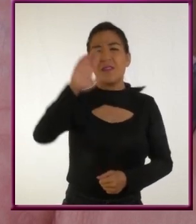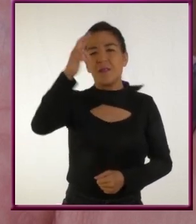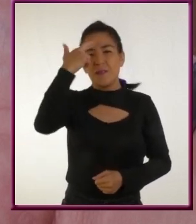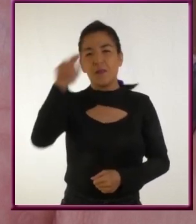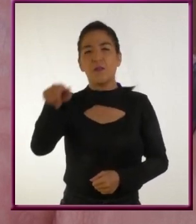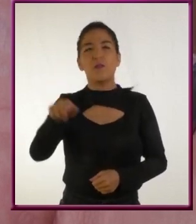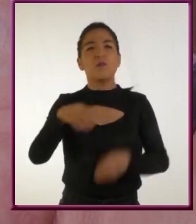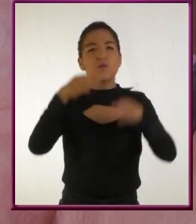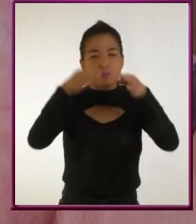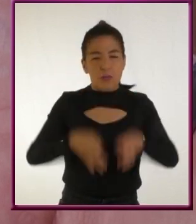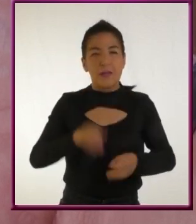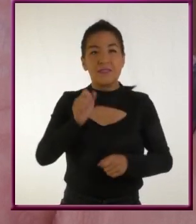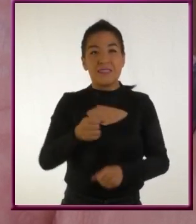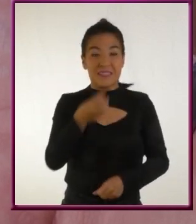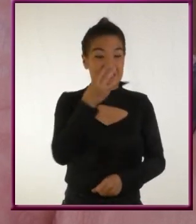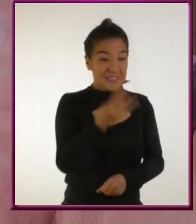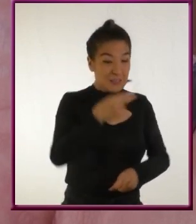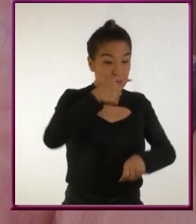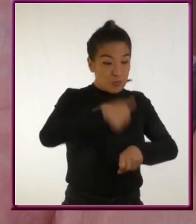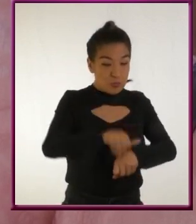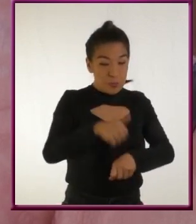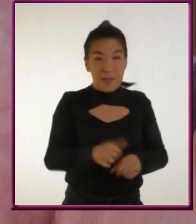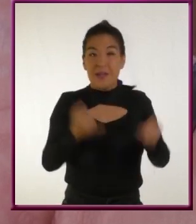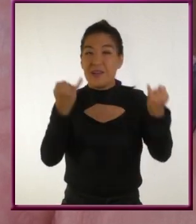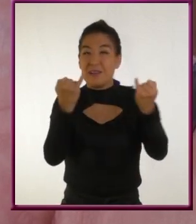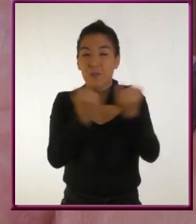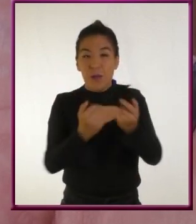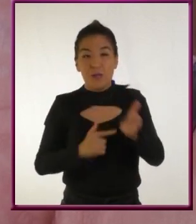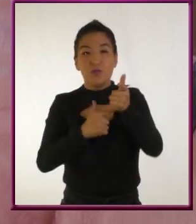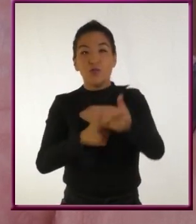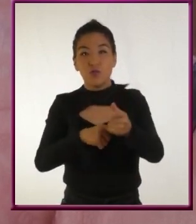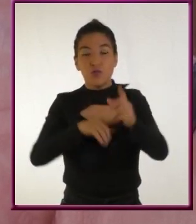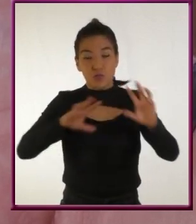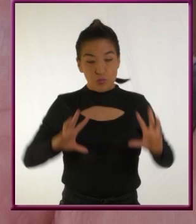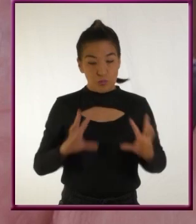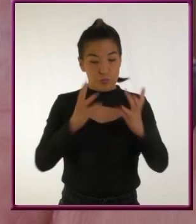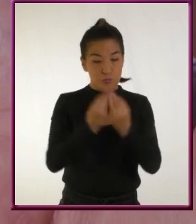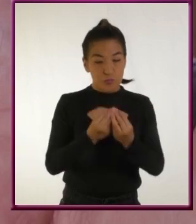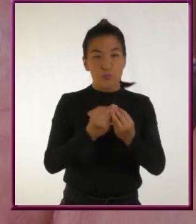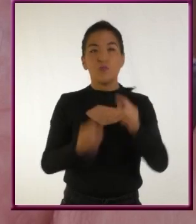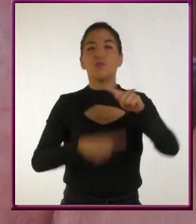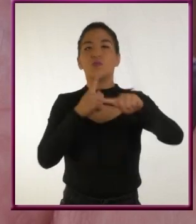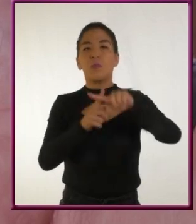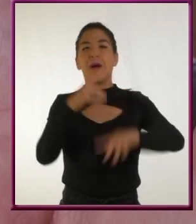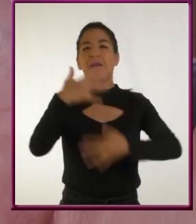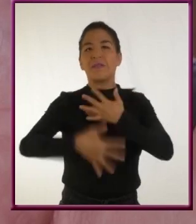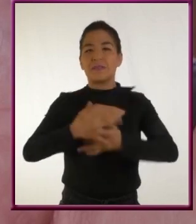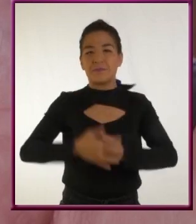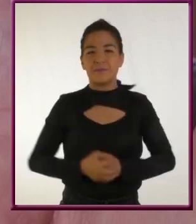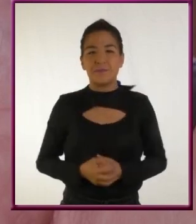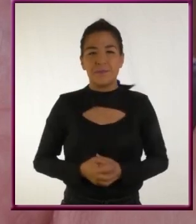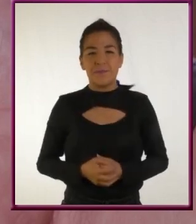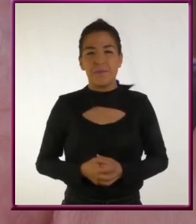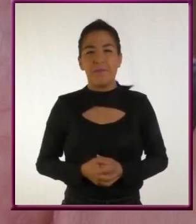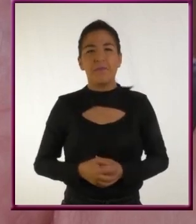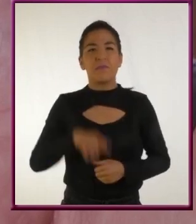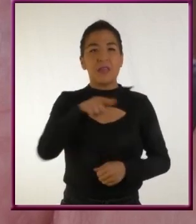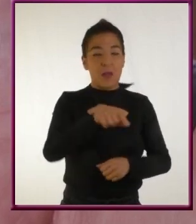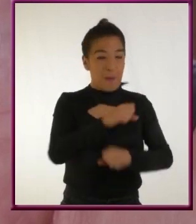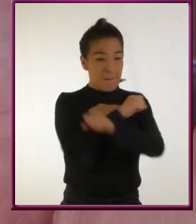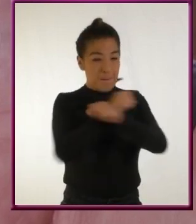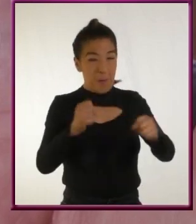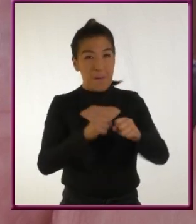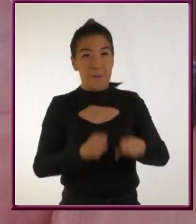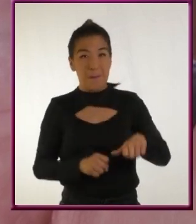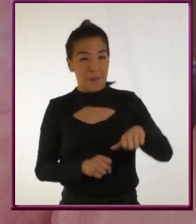se acordaban del acertijo original. 3 números consecutivos que juntos suman 15. El reloj de la